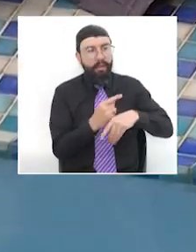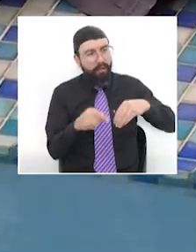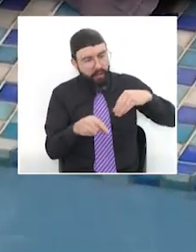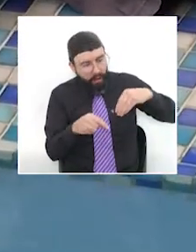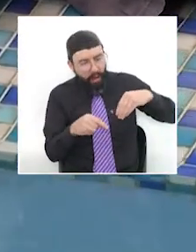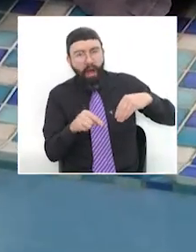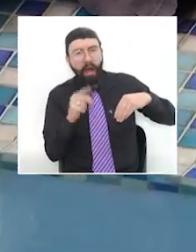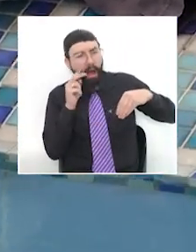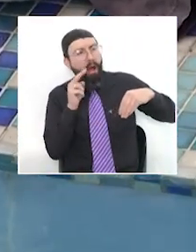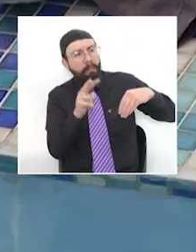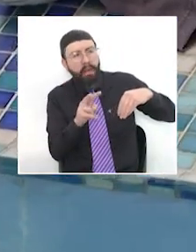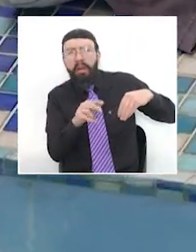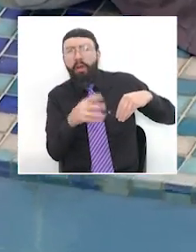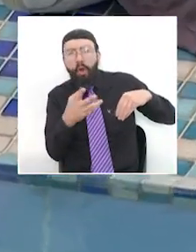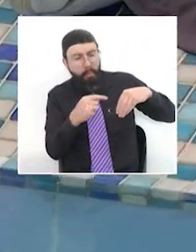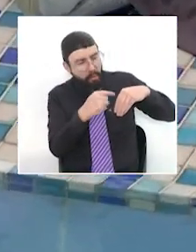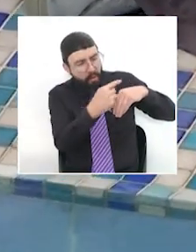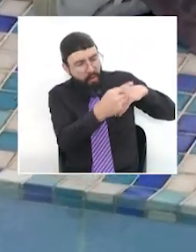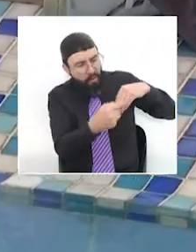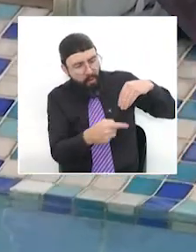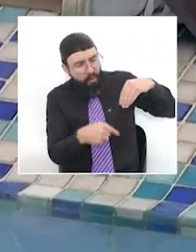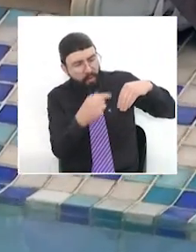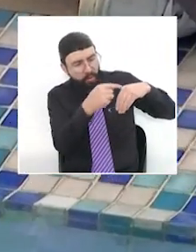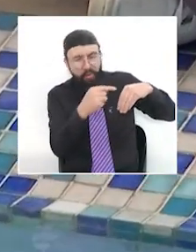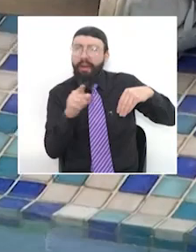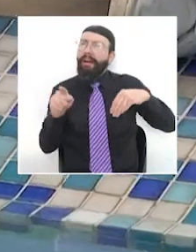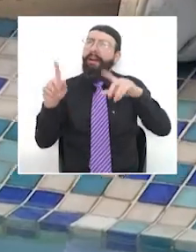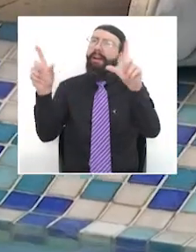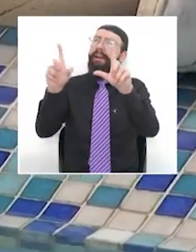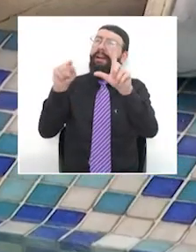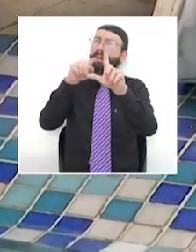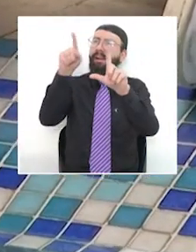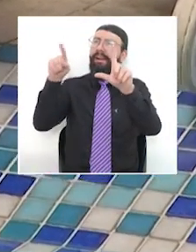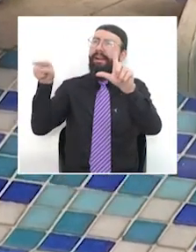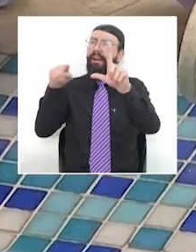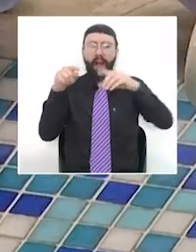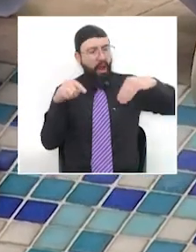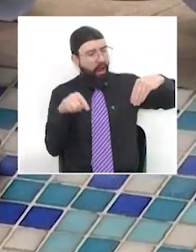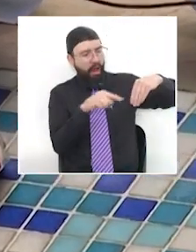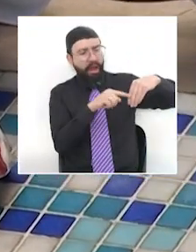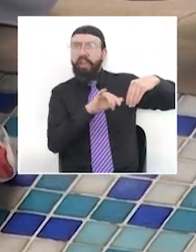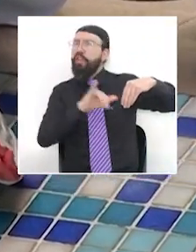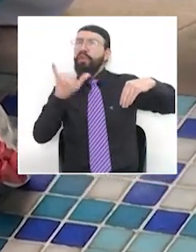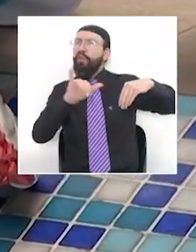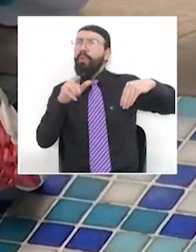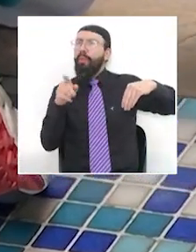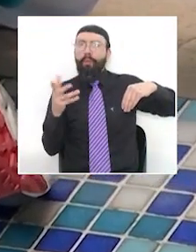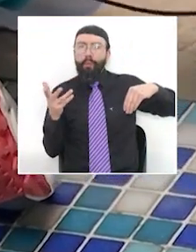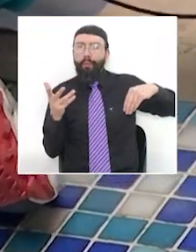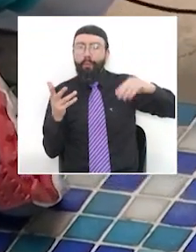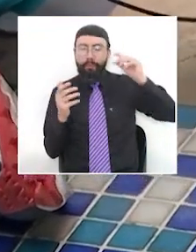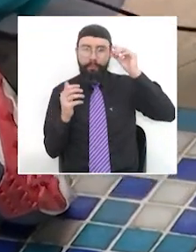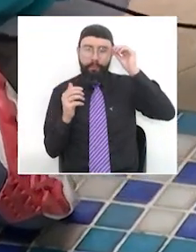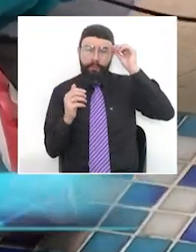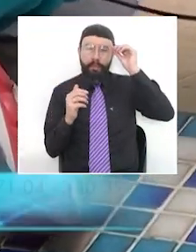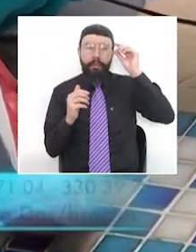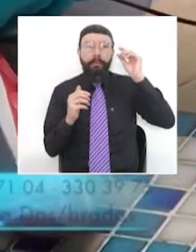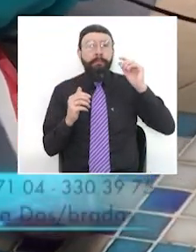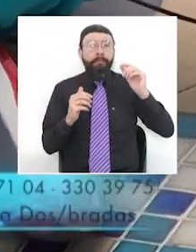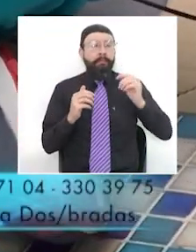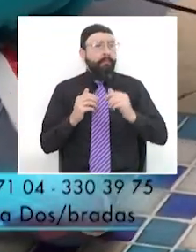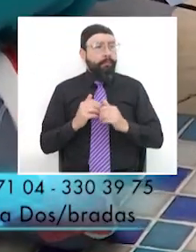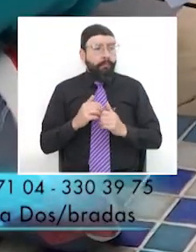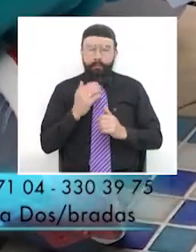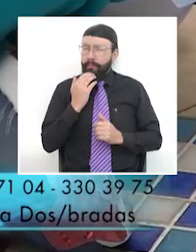la representación del órgano tal como se encuentra. Es decir, si yo tengo un órgano